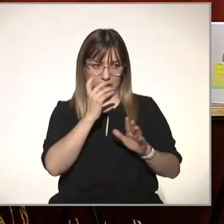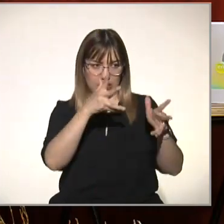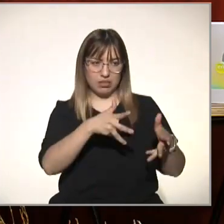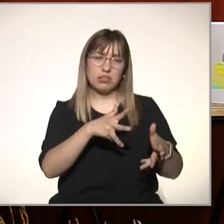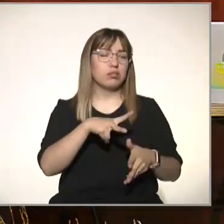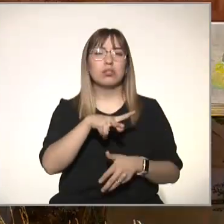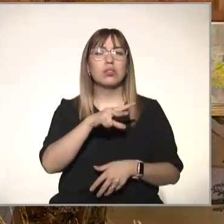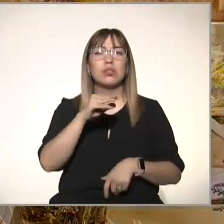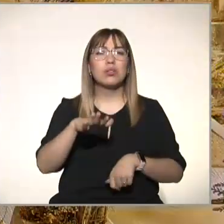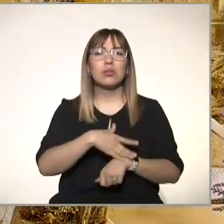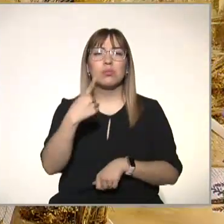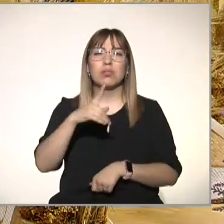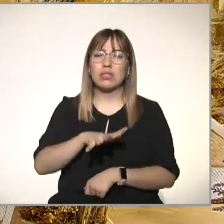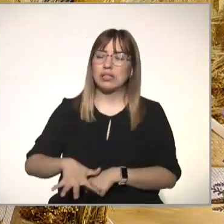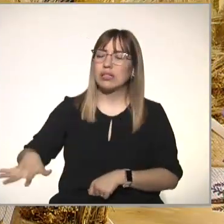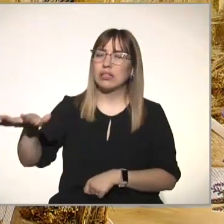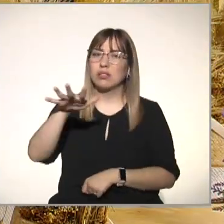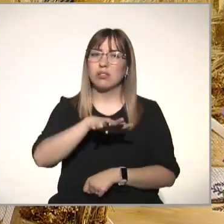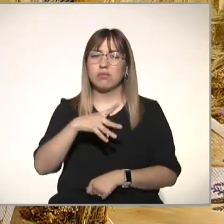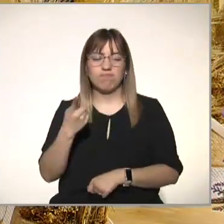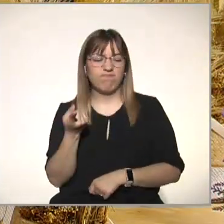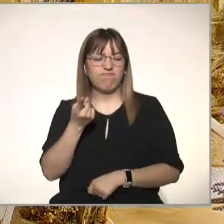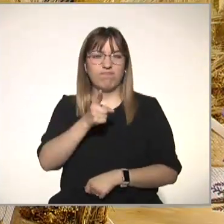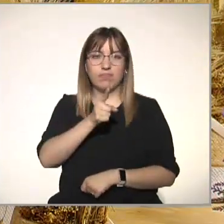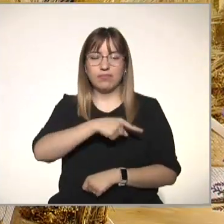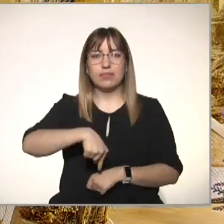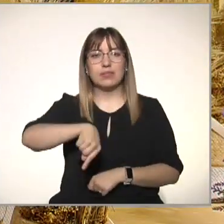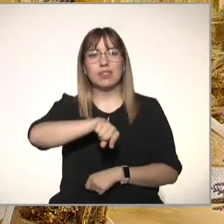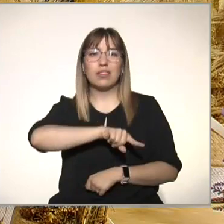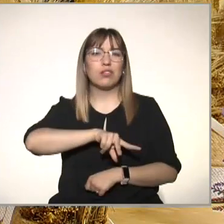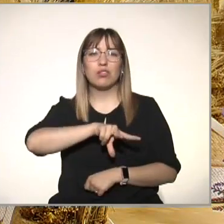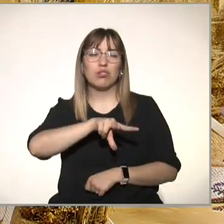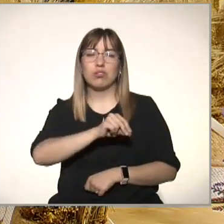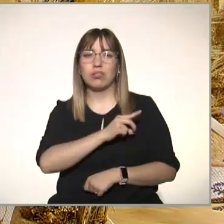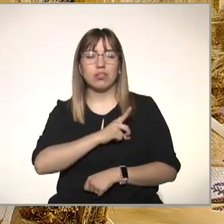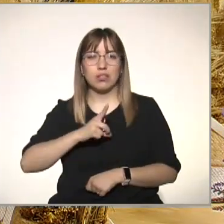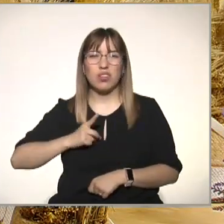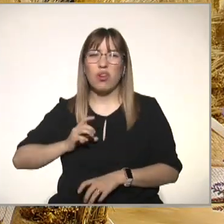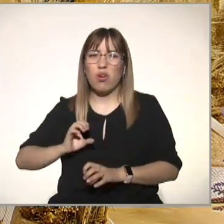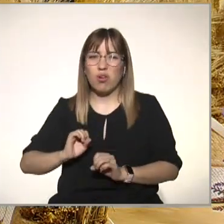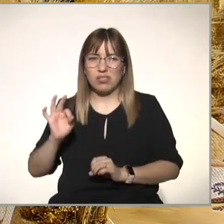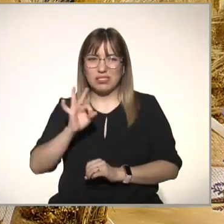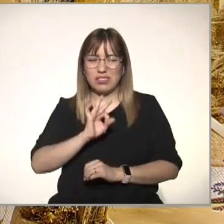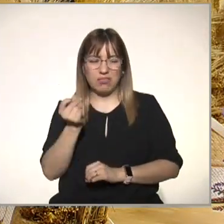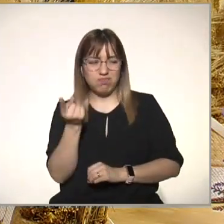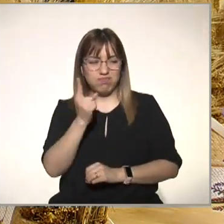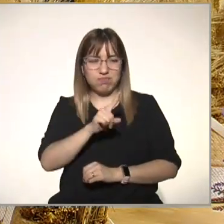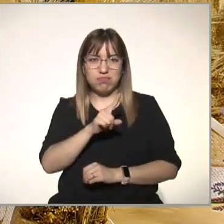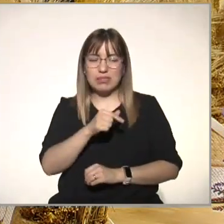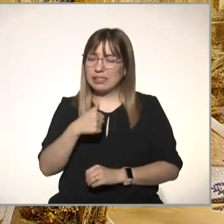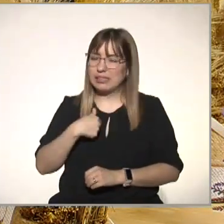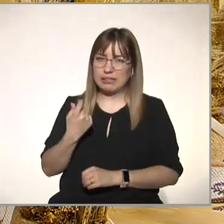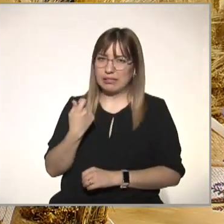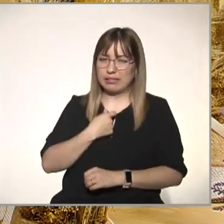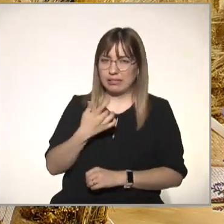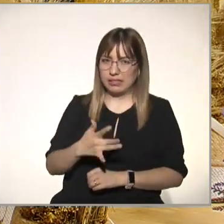les exige ser de una forma en la que no son, o que se nos exige ser de otras formas en las que no somos.